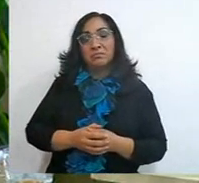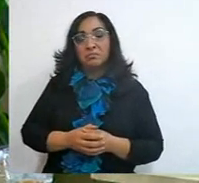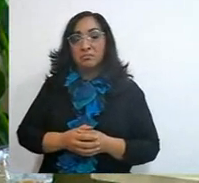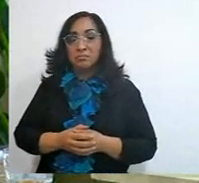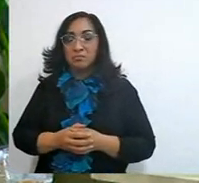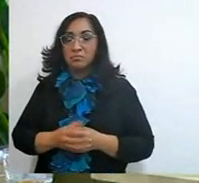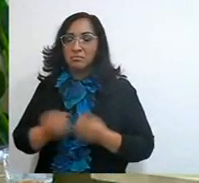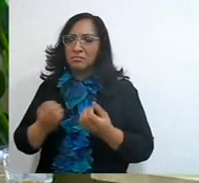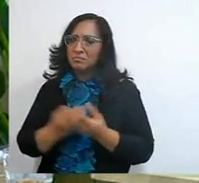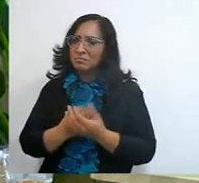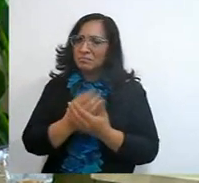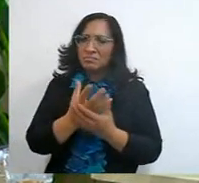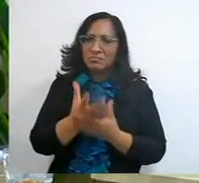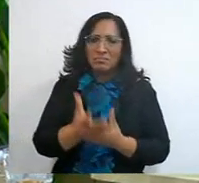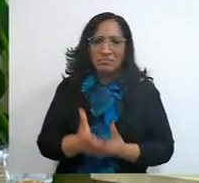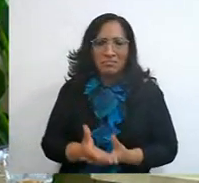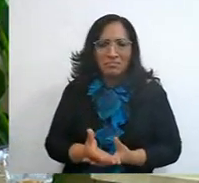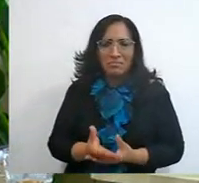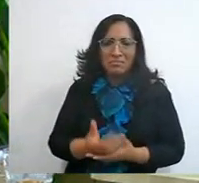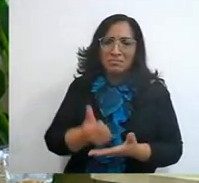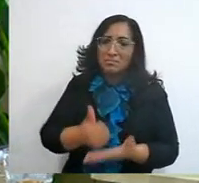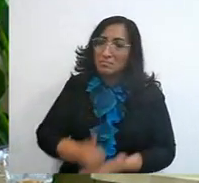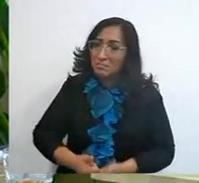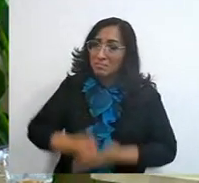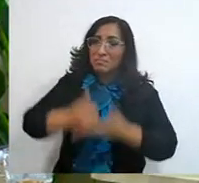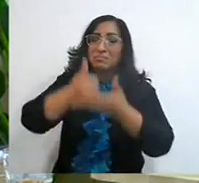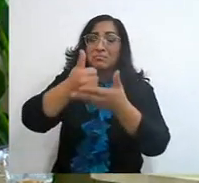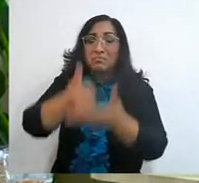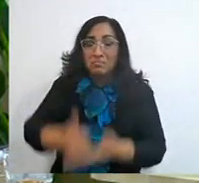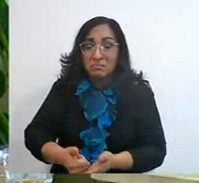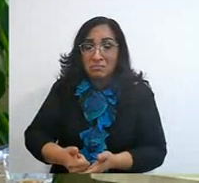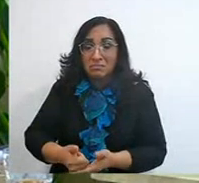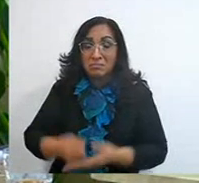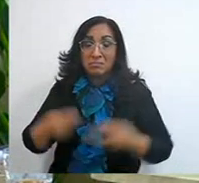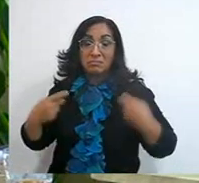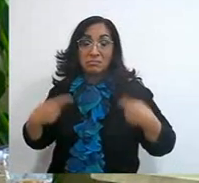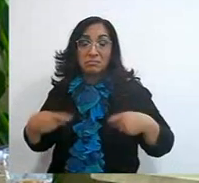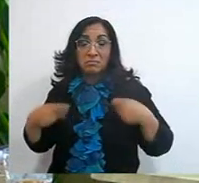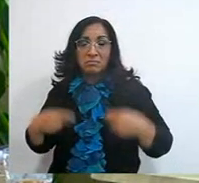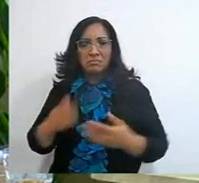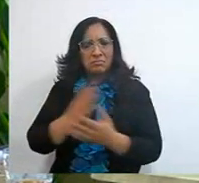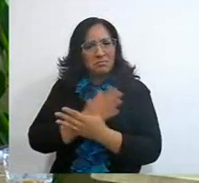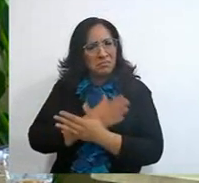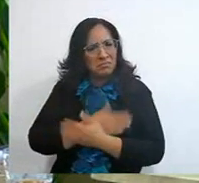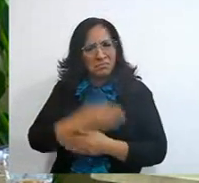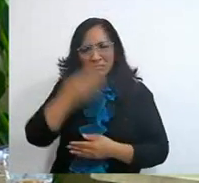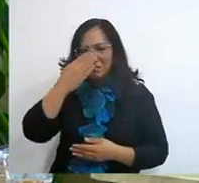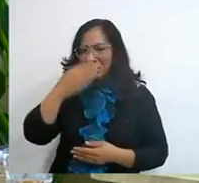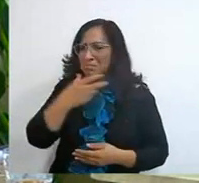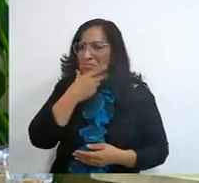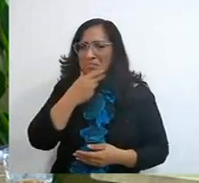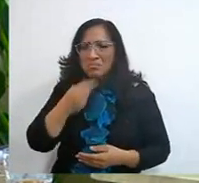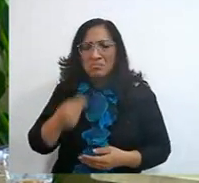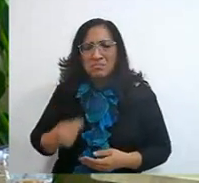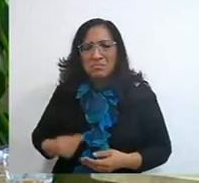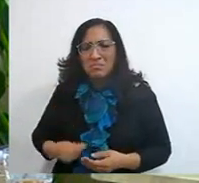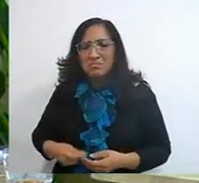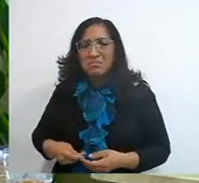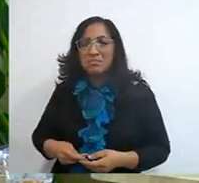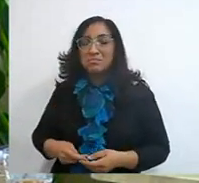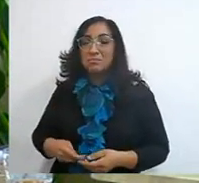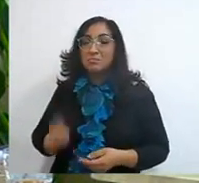y les saques adelante, Señor, de aquellos, Padre, que han abrazado una falsa doctrina por un